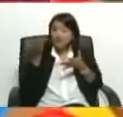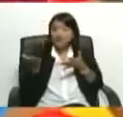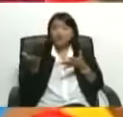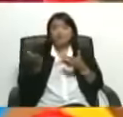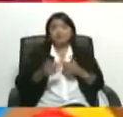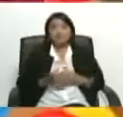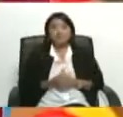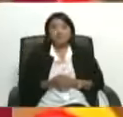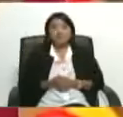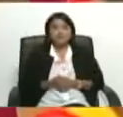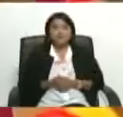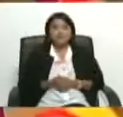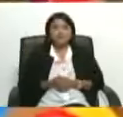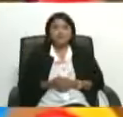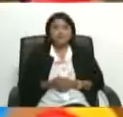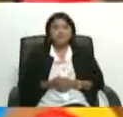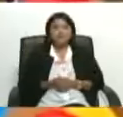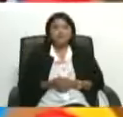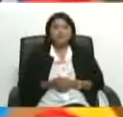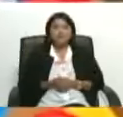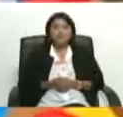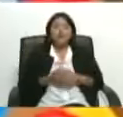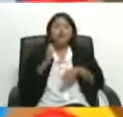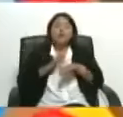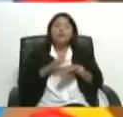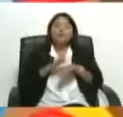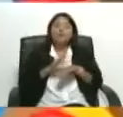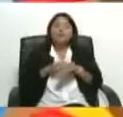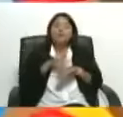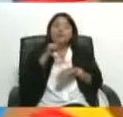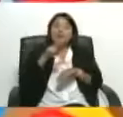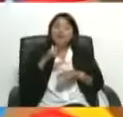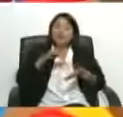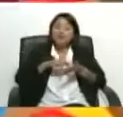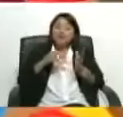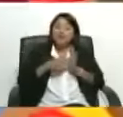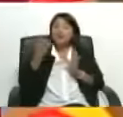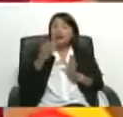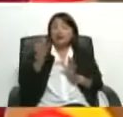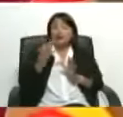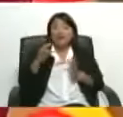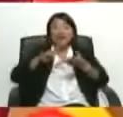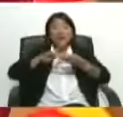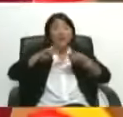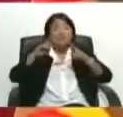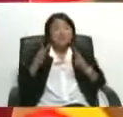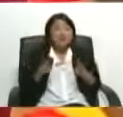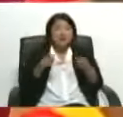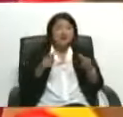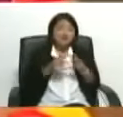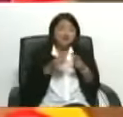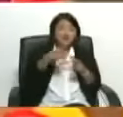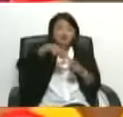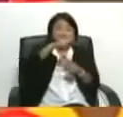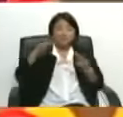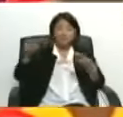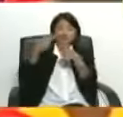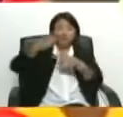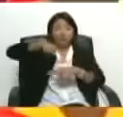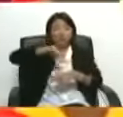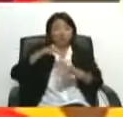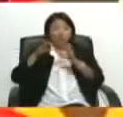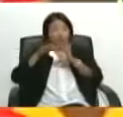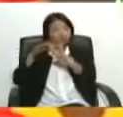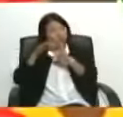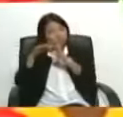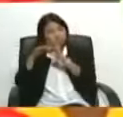Esto es importante que lo maneje la UPAS, porque en la medida que esté garantizada la paz de los pequeños y nos vean unidos,